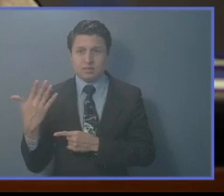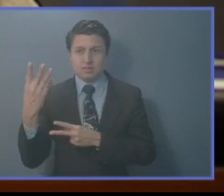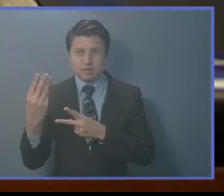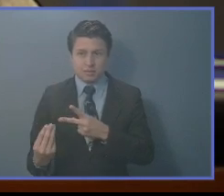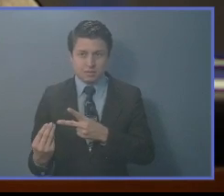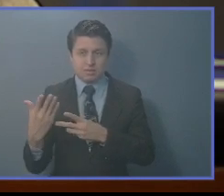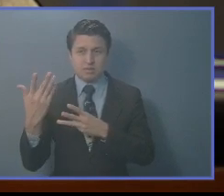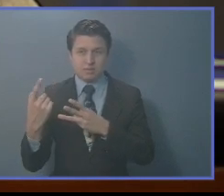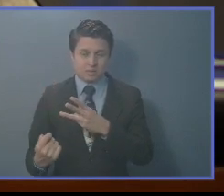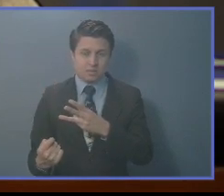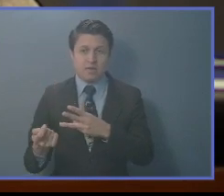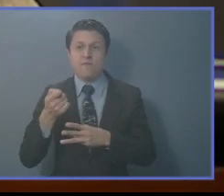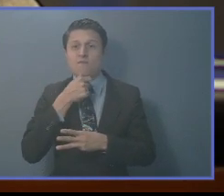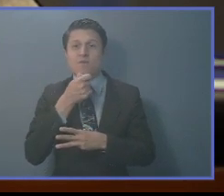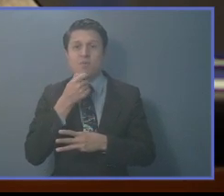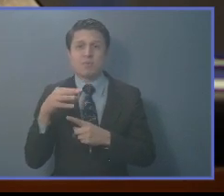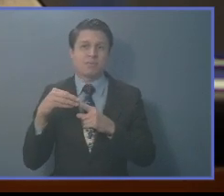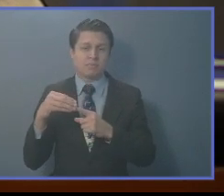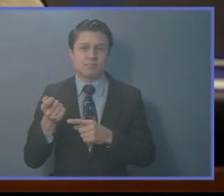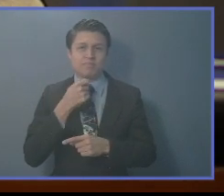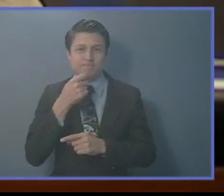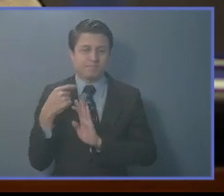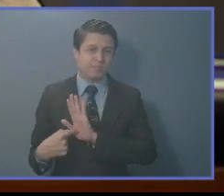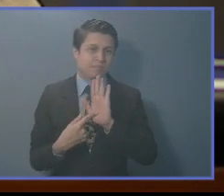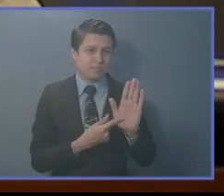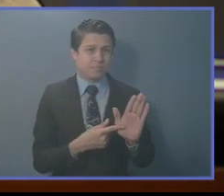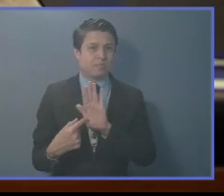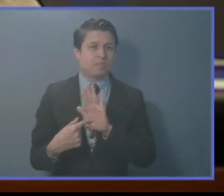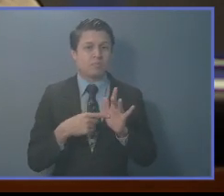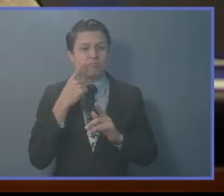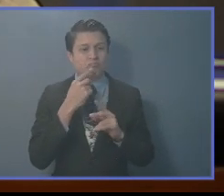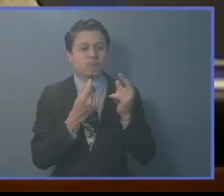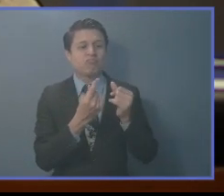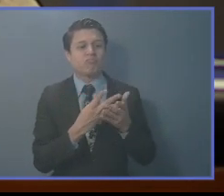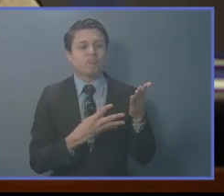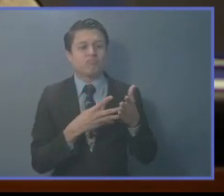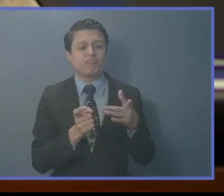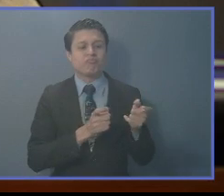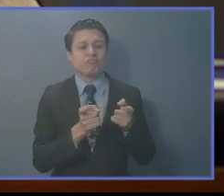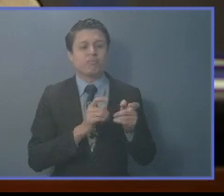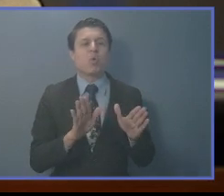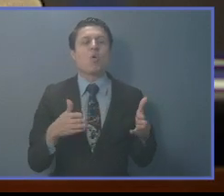de las estrategias, planes, protocolos y acciones y presupuestos de la actual pandemia por